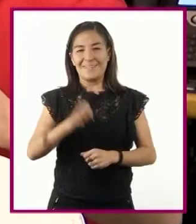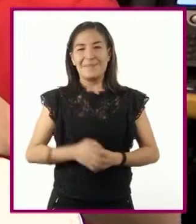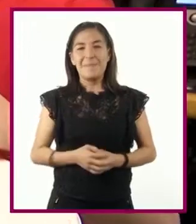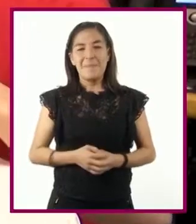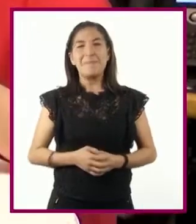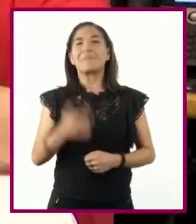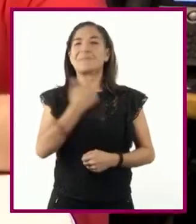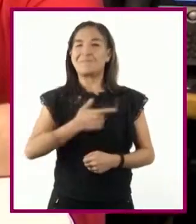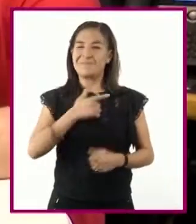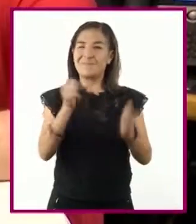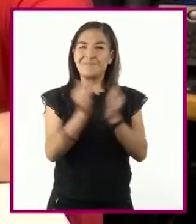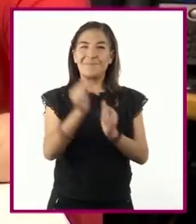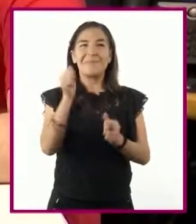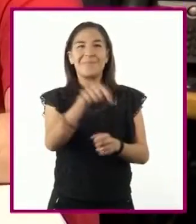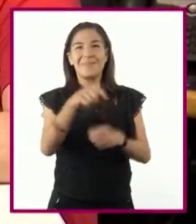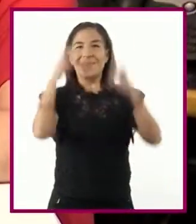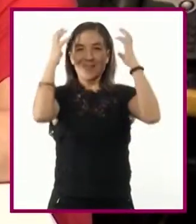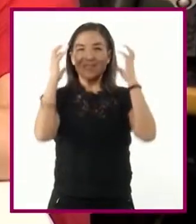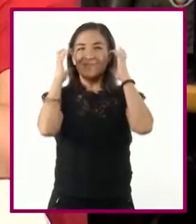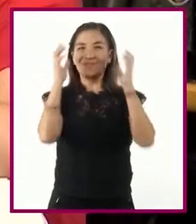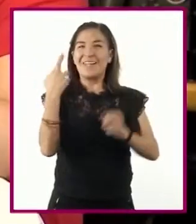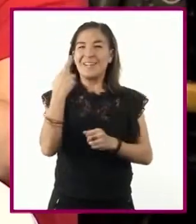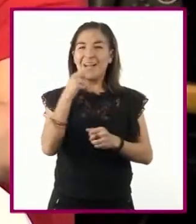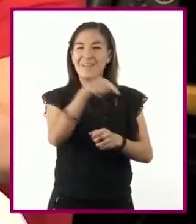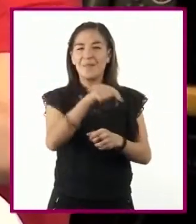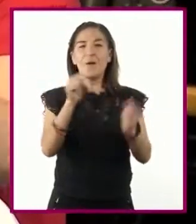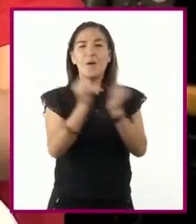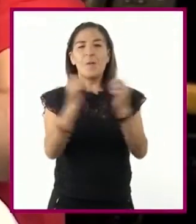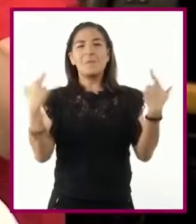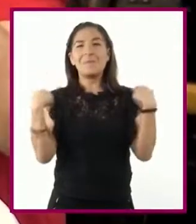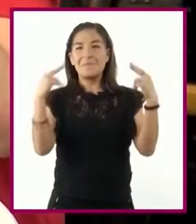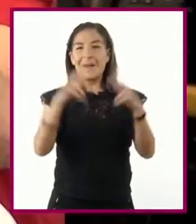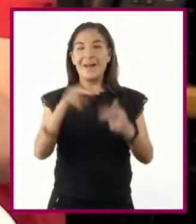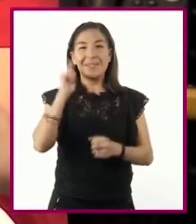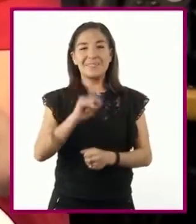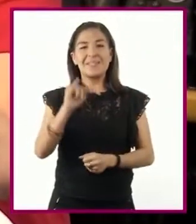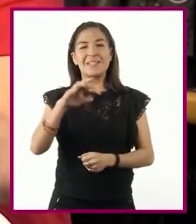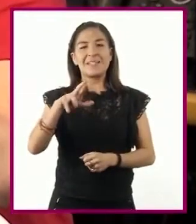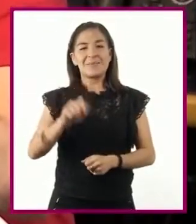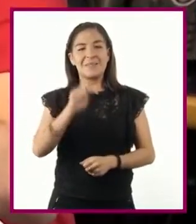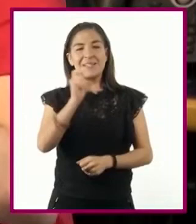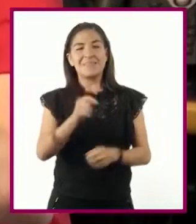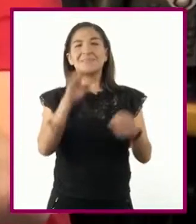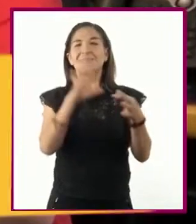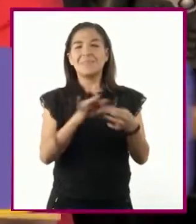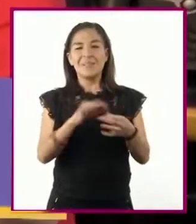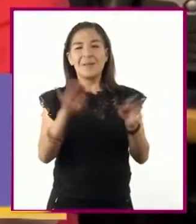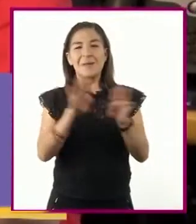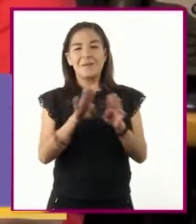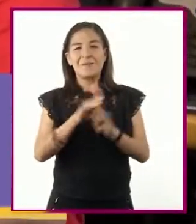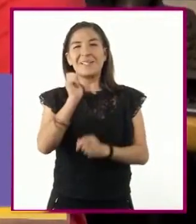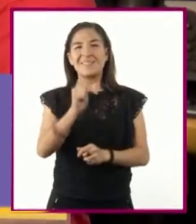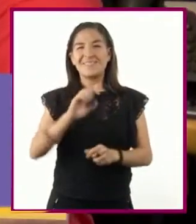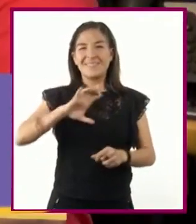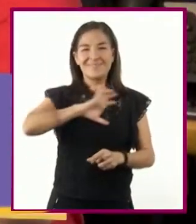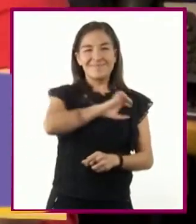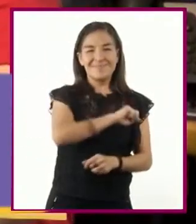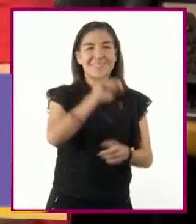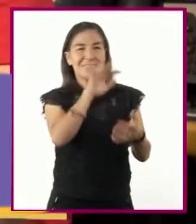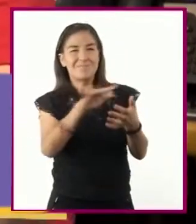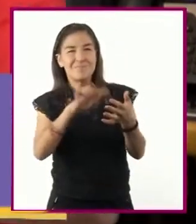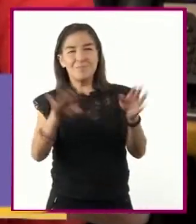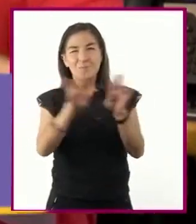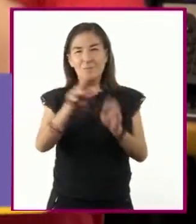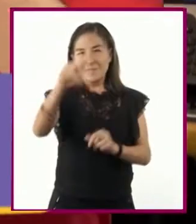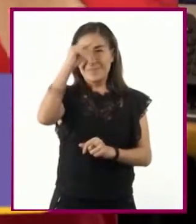Es un gusto estar en esta cabina radiofónica con la maestra Irma, cuyo insaciable apetito intelectual nos